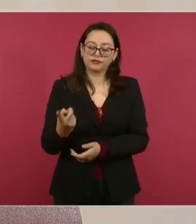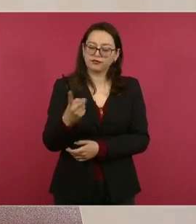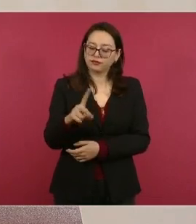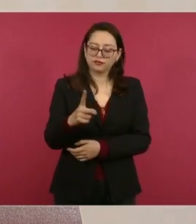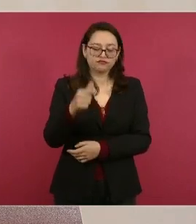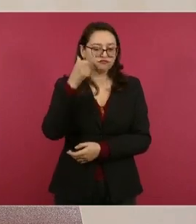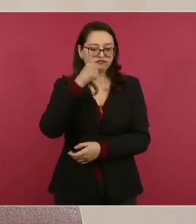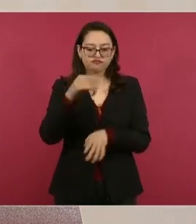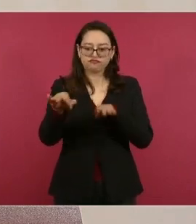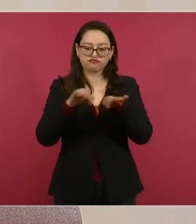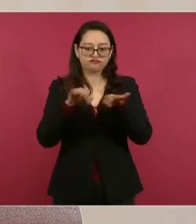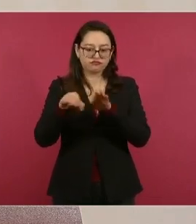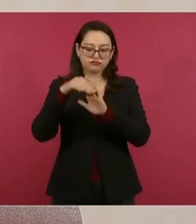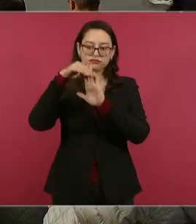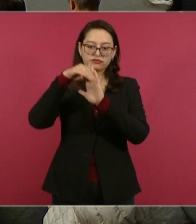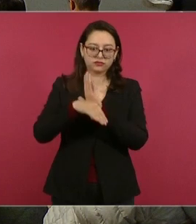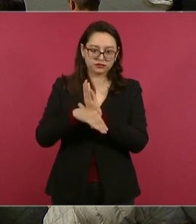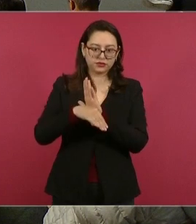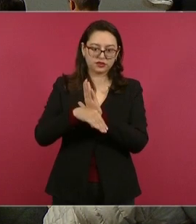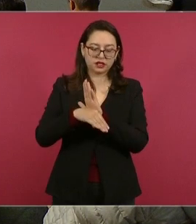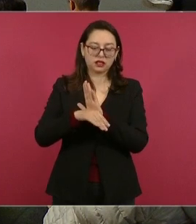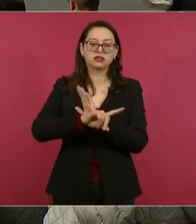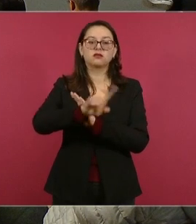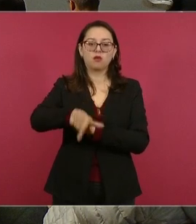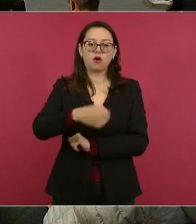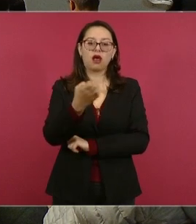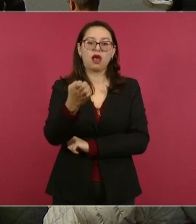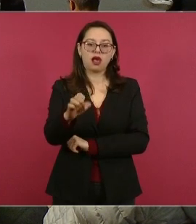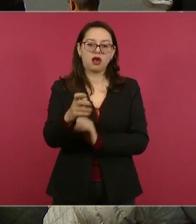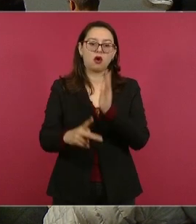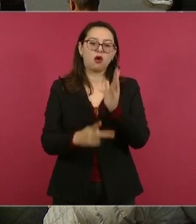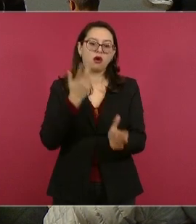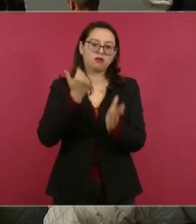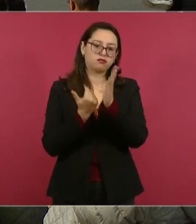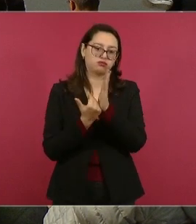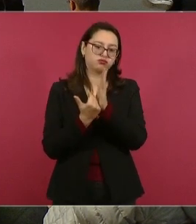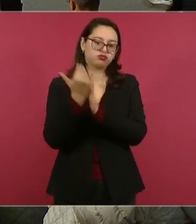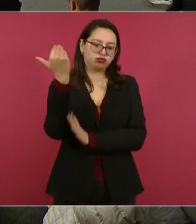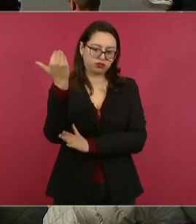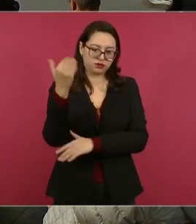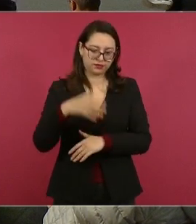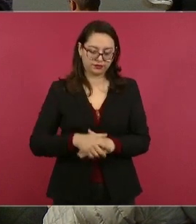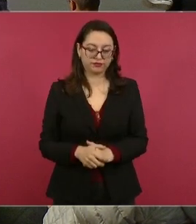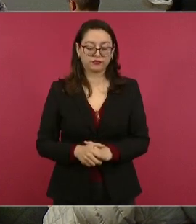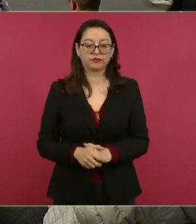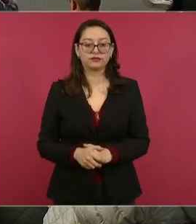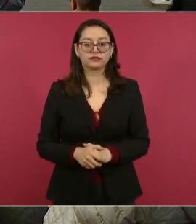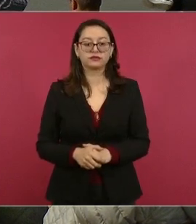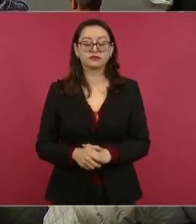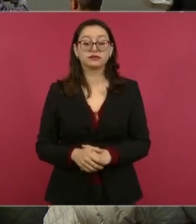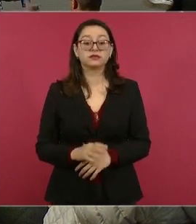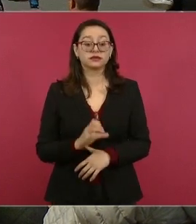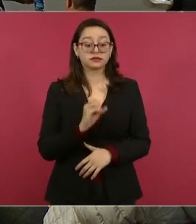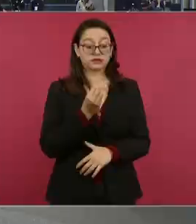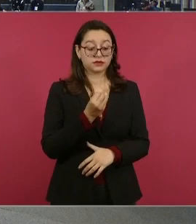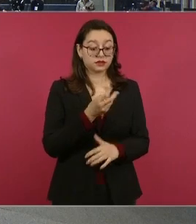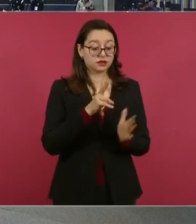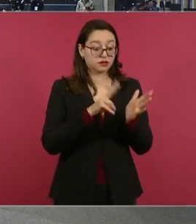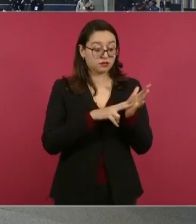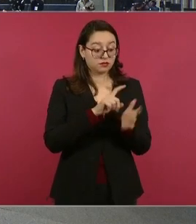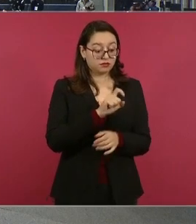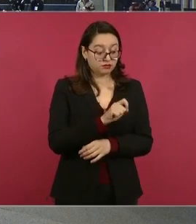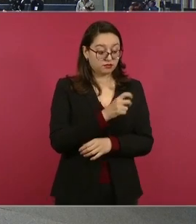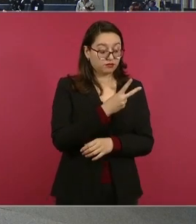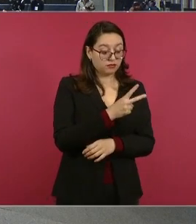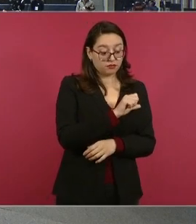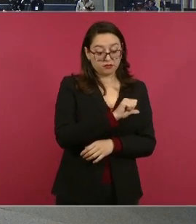deje de pasar. Entre octubre del 2022 y octubre del 2023 se